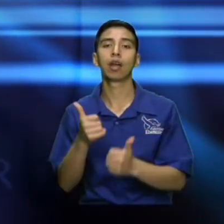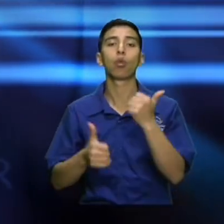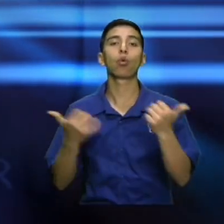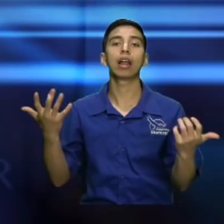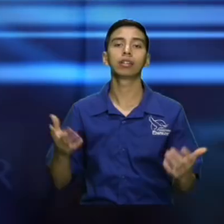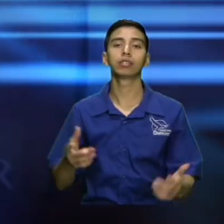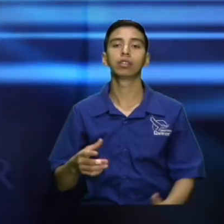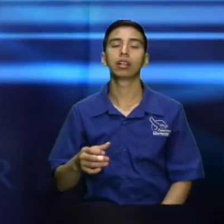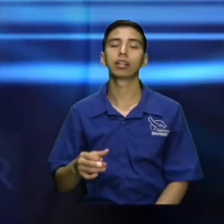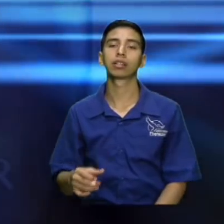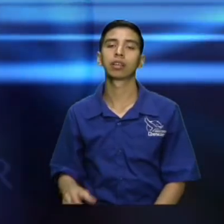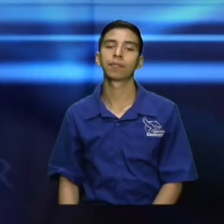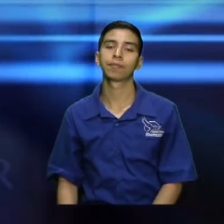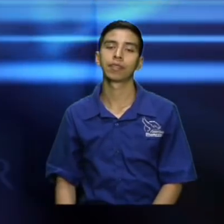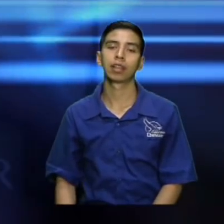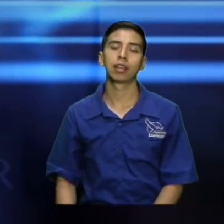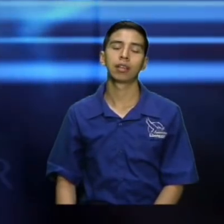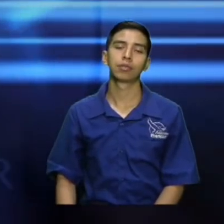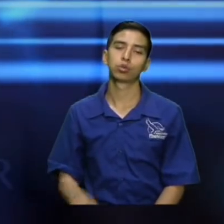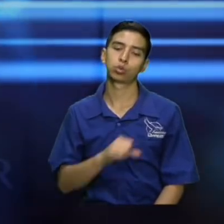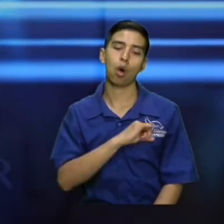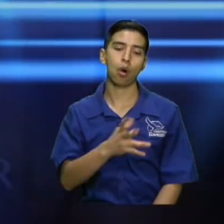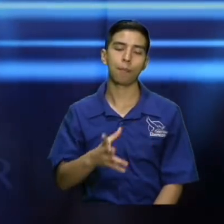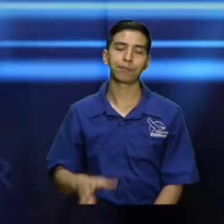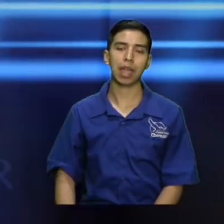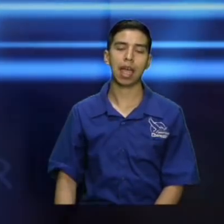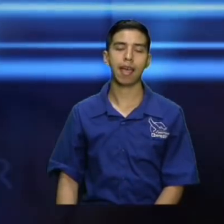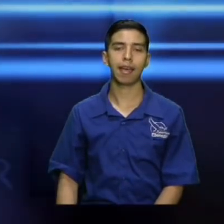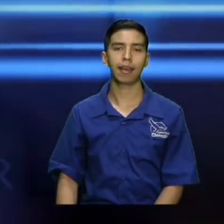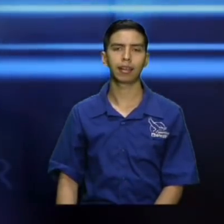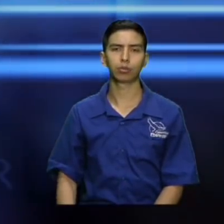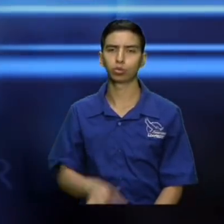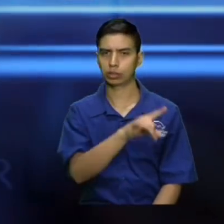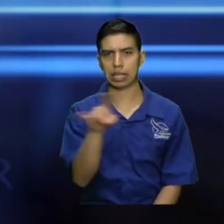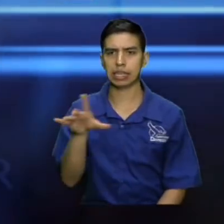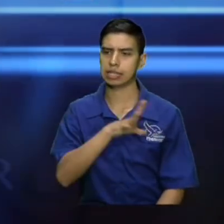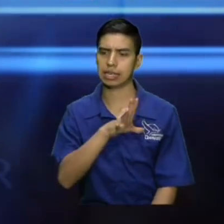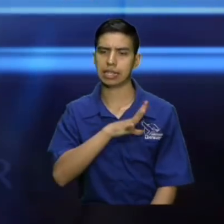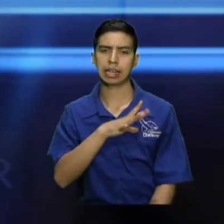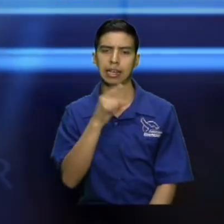decir: mis derechos de primogenitura.